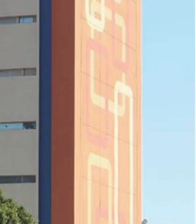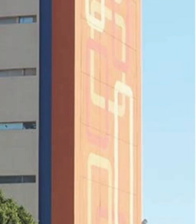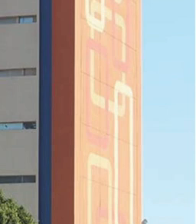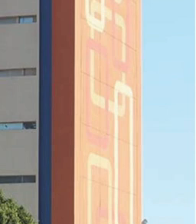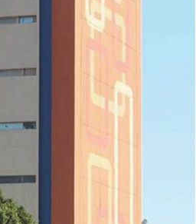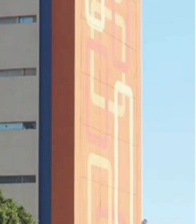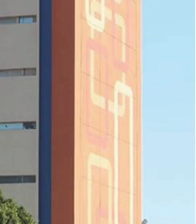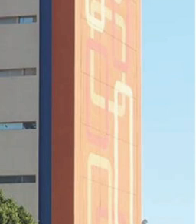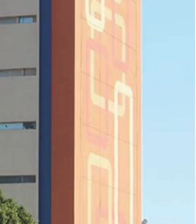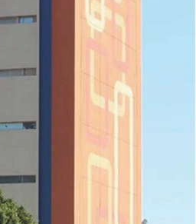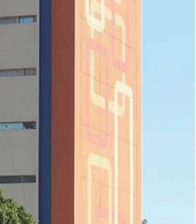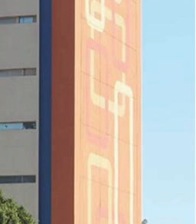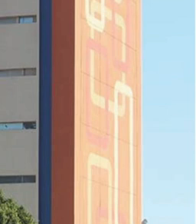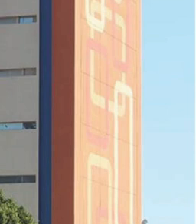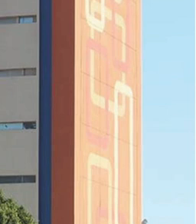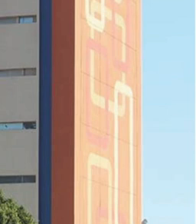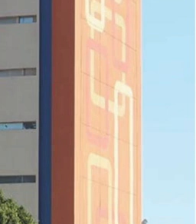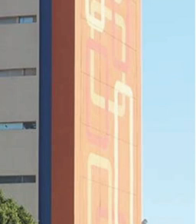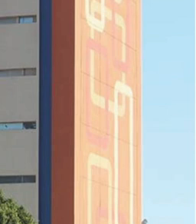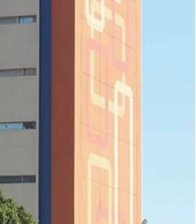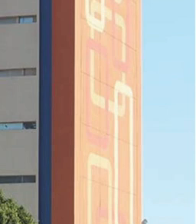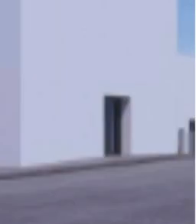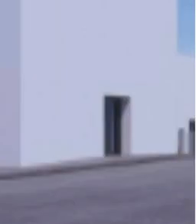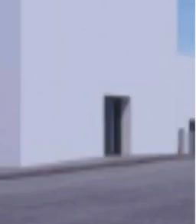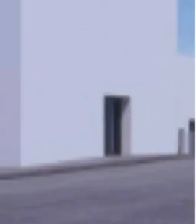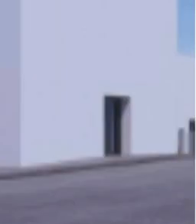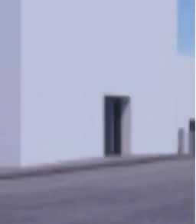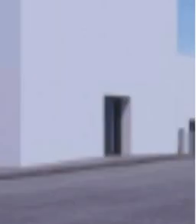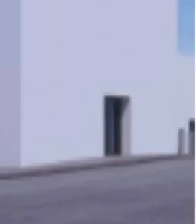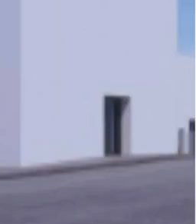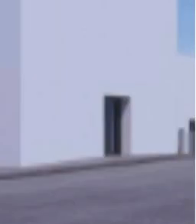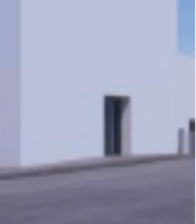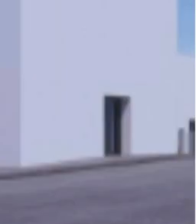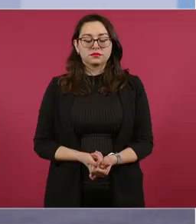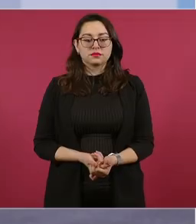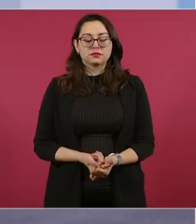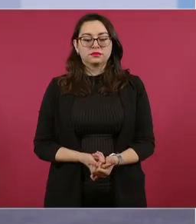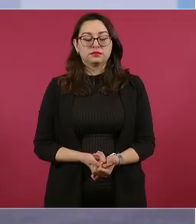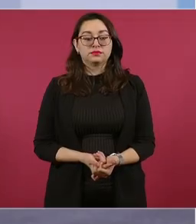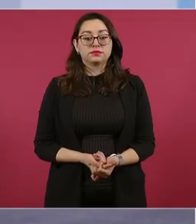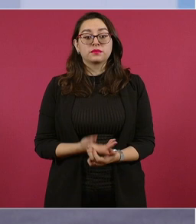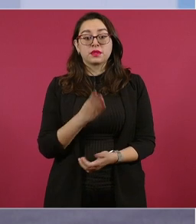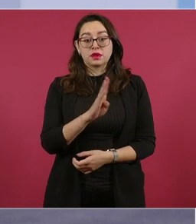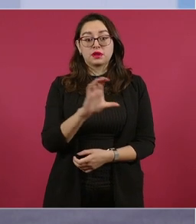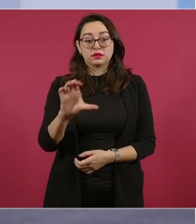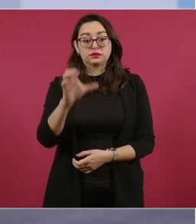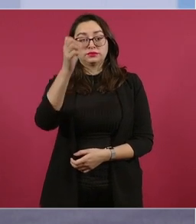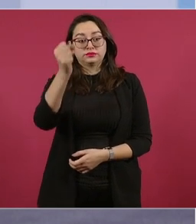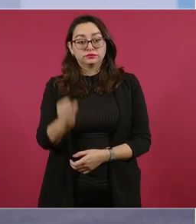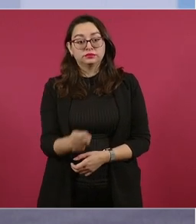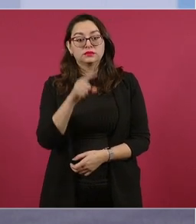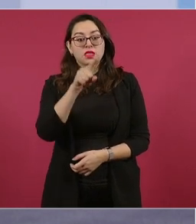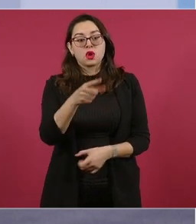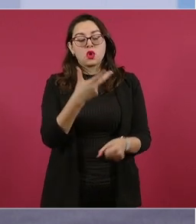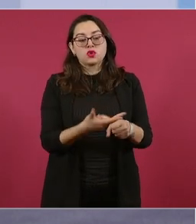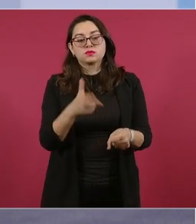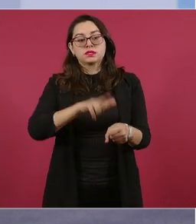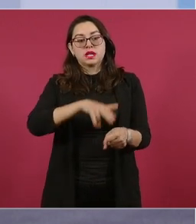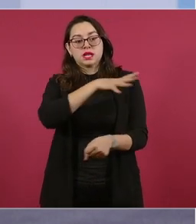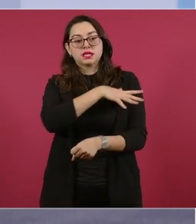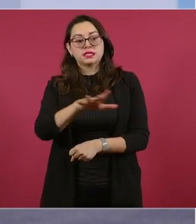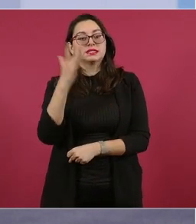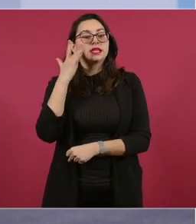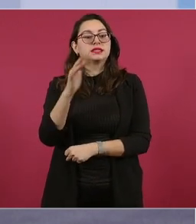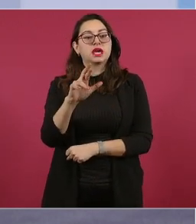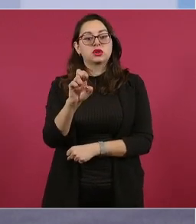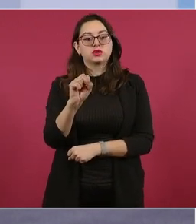equipamiento. La siguiente, en el caso de Baja California Sur, se está ya concluyendo el Hospital General de Santa Rosalía en Mulegé, un hospital